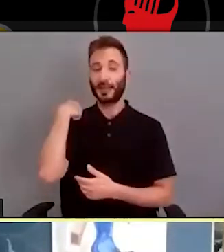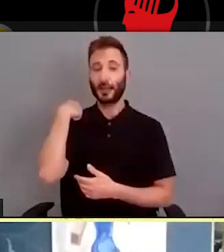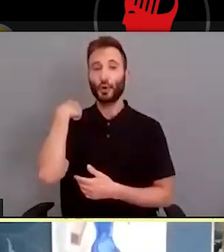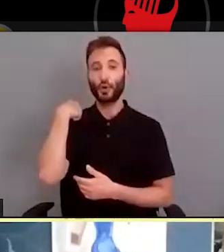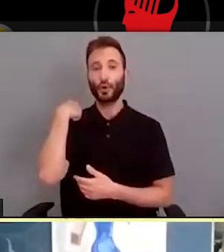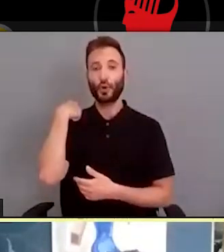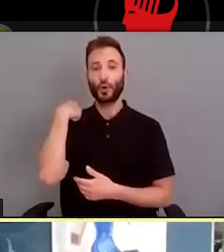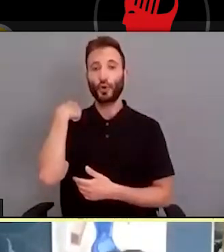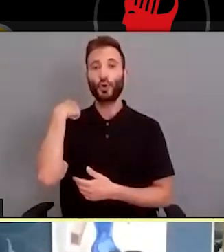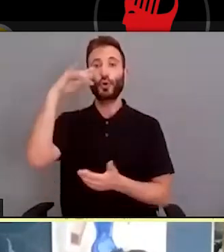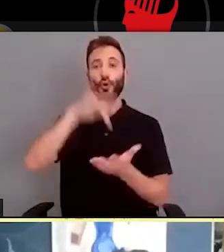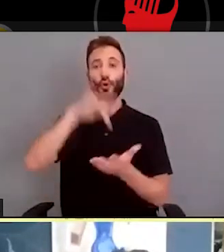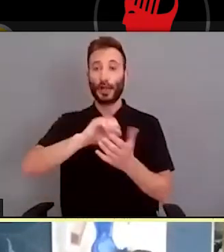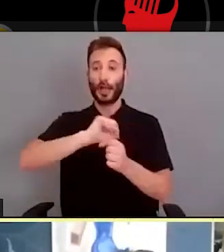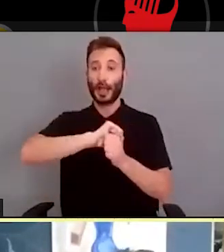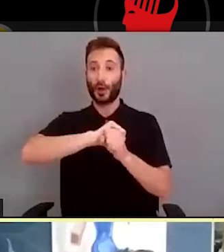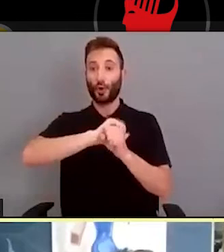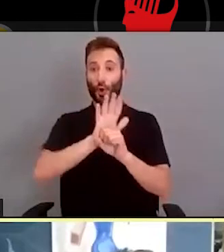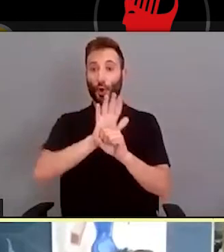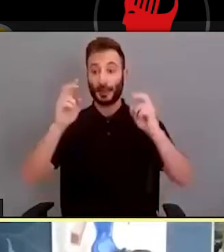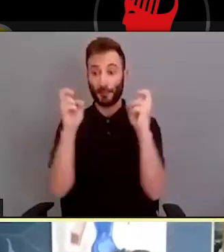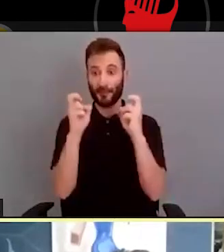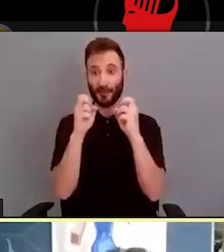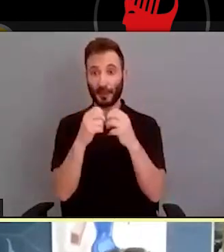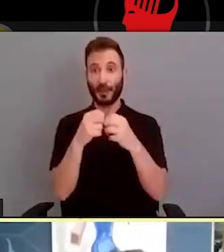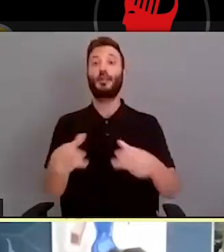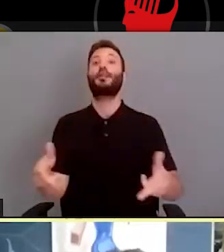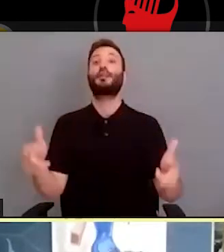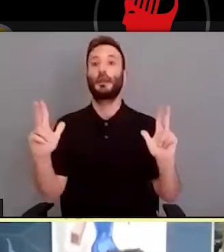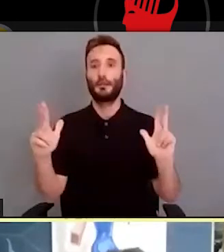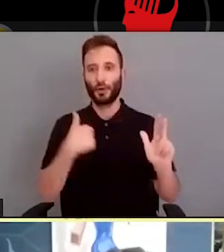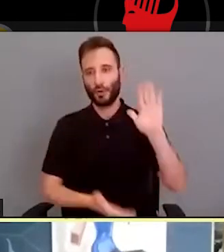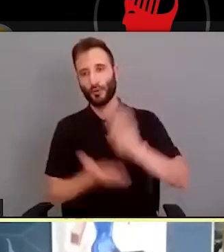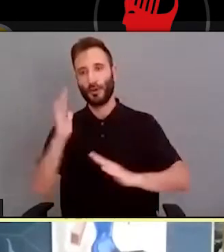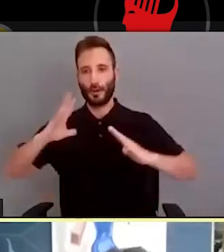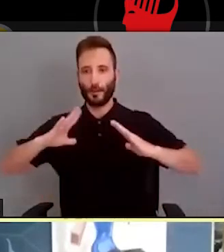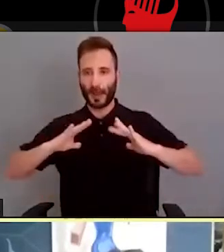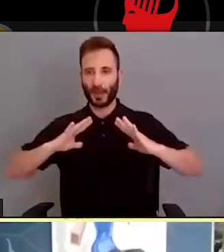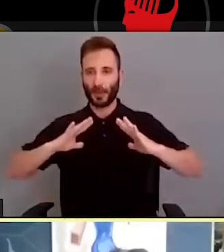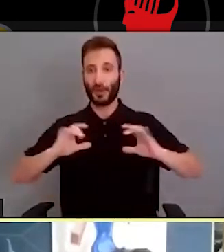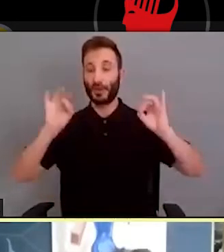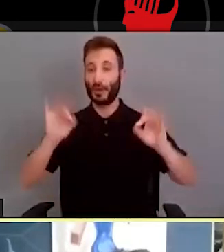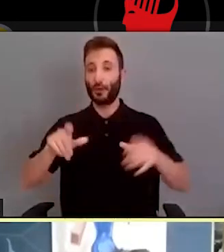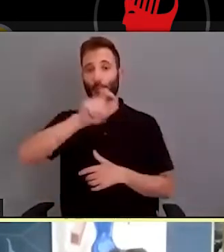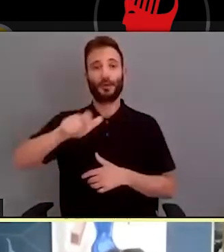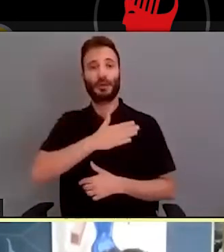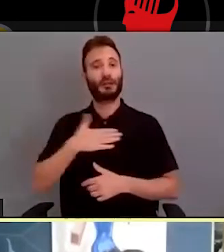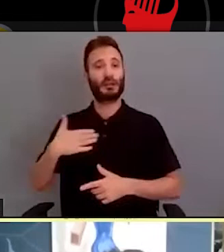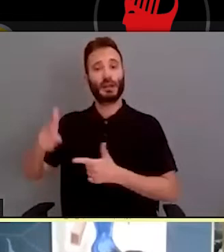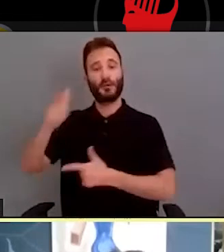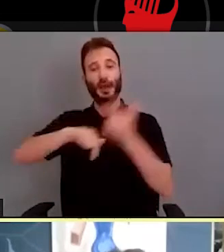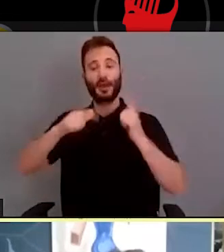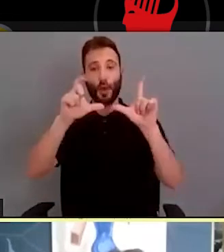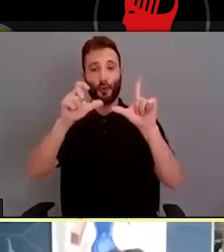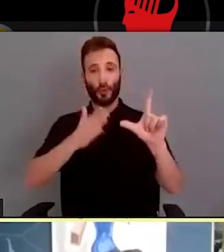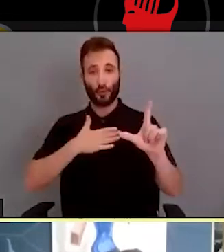pues cuando se desconfinó todo, pues estuve de vacaciones, como todas las personas queríamos viajar. Pues es una foto mía